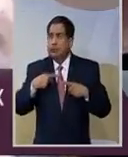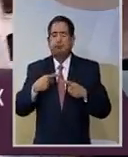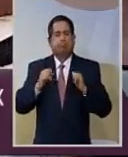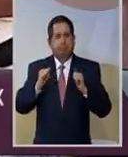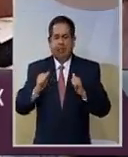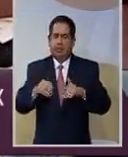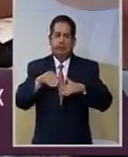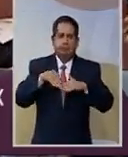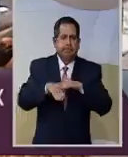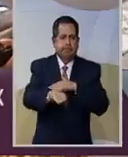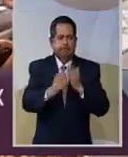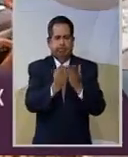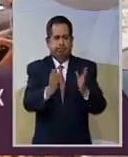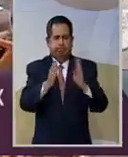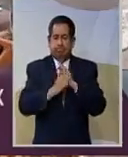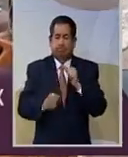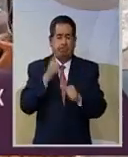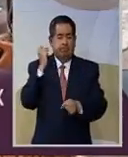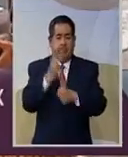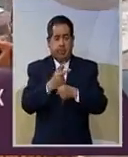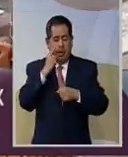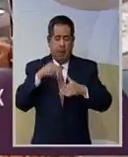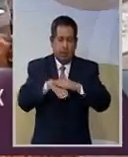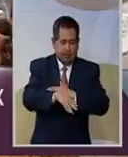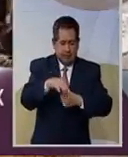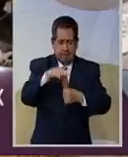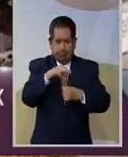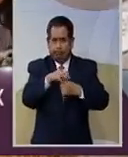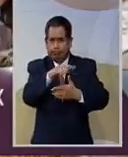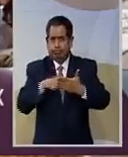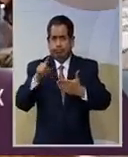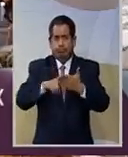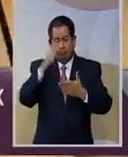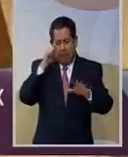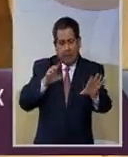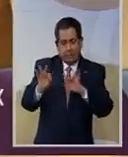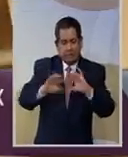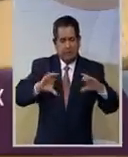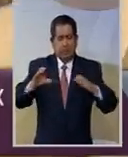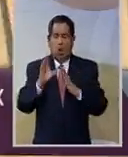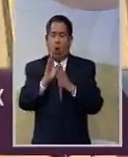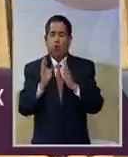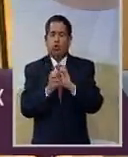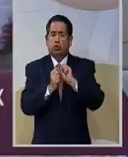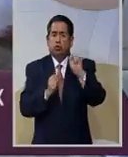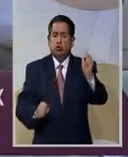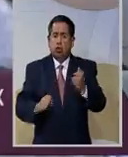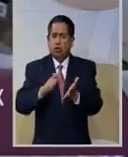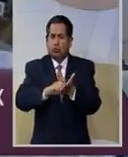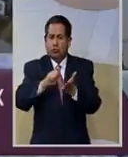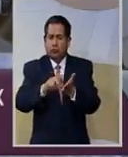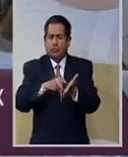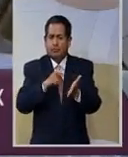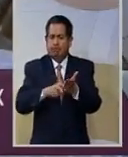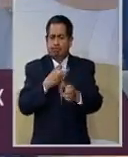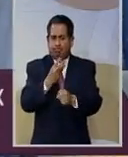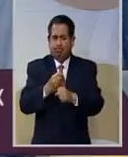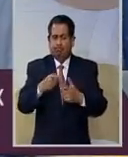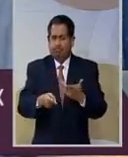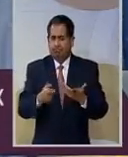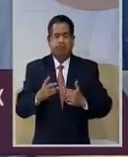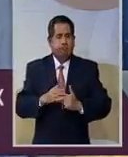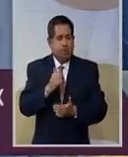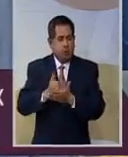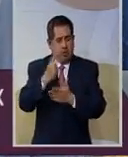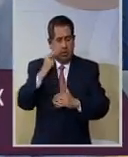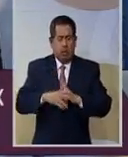desde primera hora para elegir a la histórica Asamblea Constituyente de la capital. Urnas, mamparas, listas del padrón, lápices, marcadores,